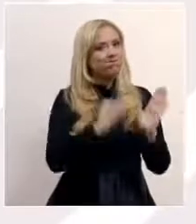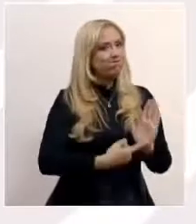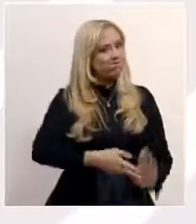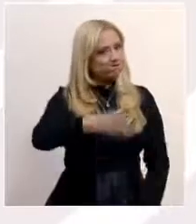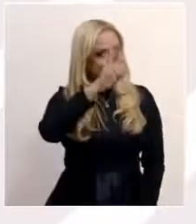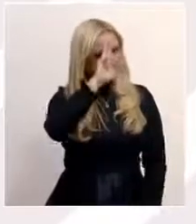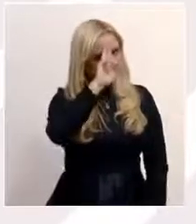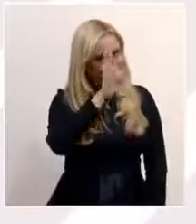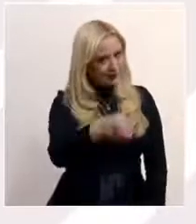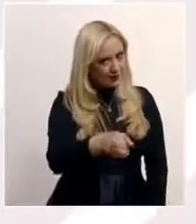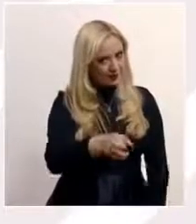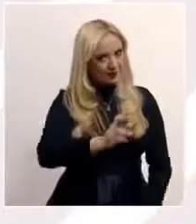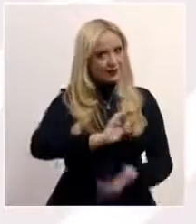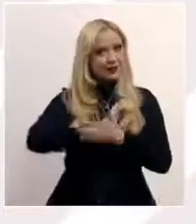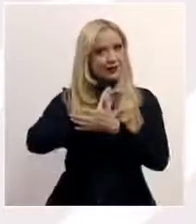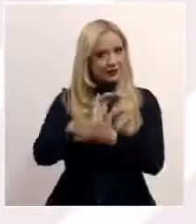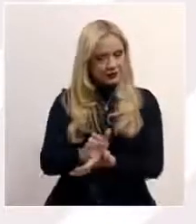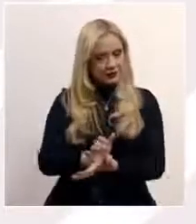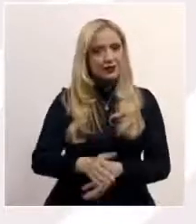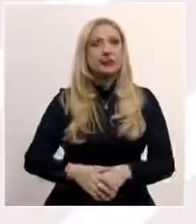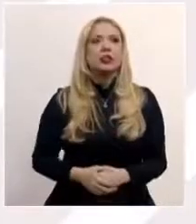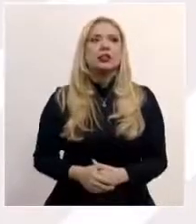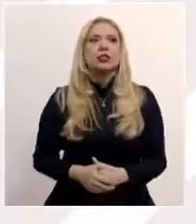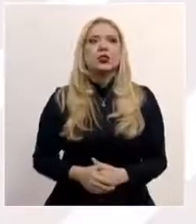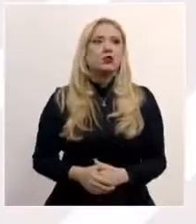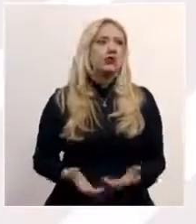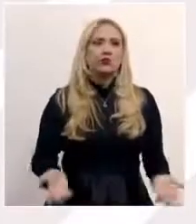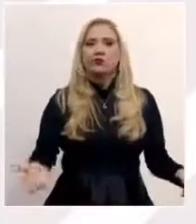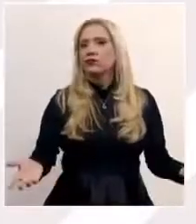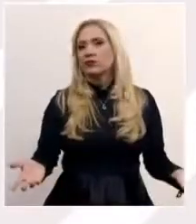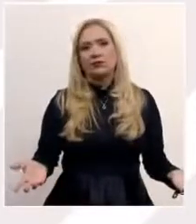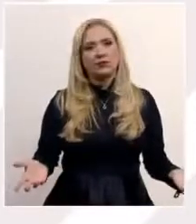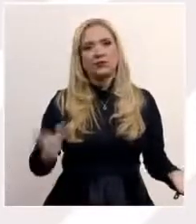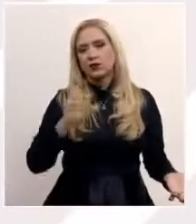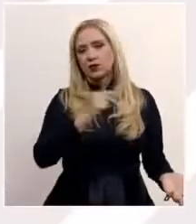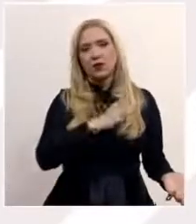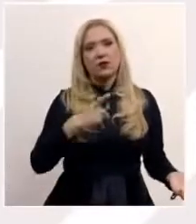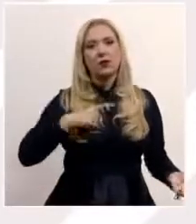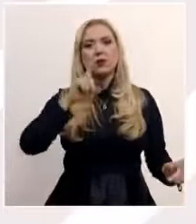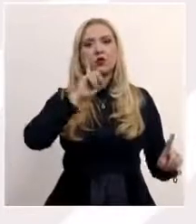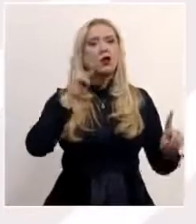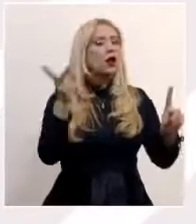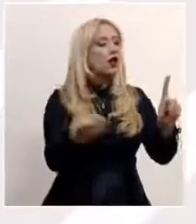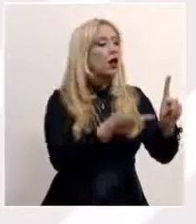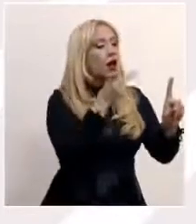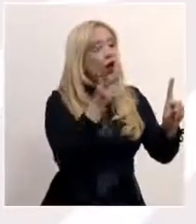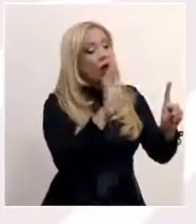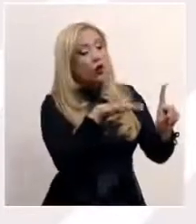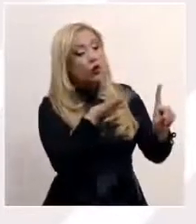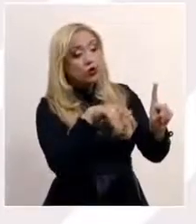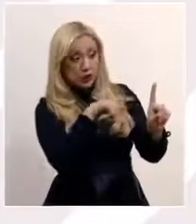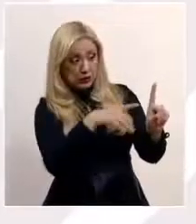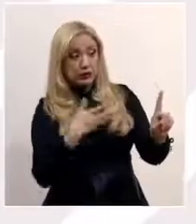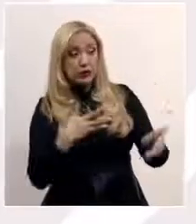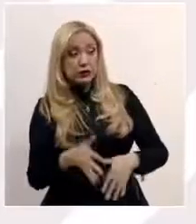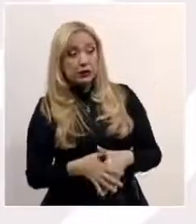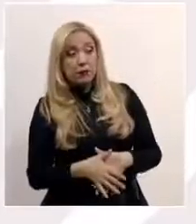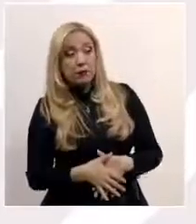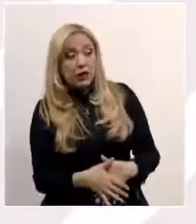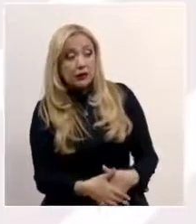conducta prohibida completamente, ¿no? No se vale preguntar a las mujeres si está embarazada o no está embarazada.